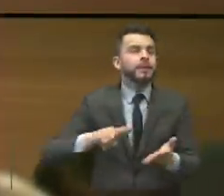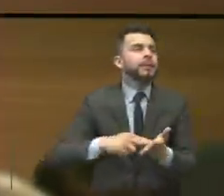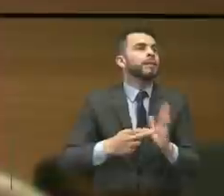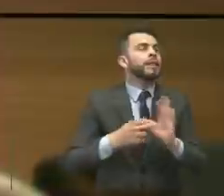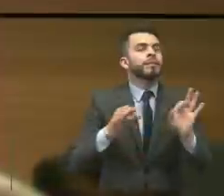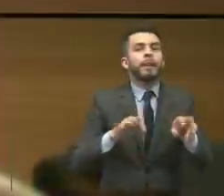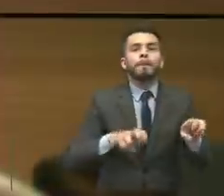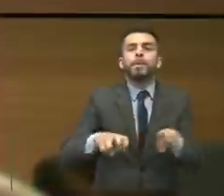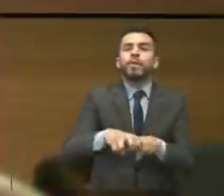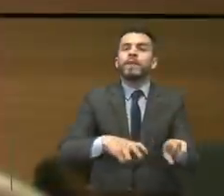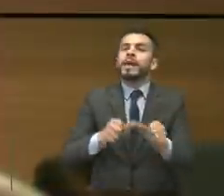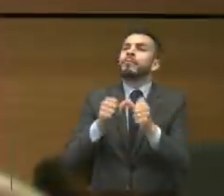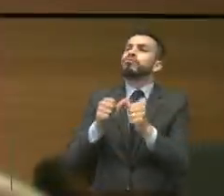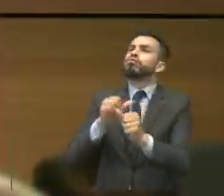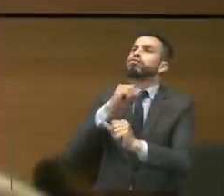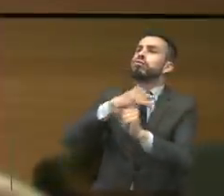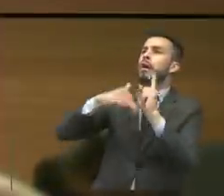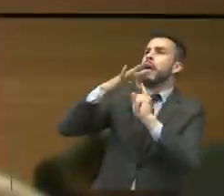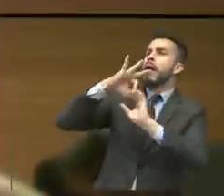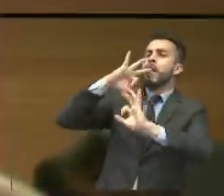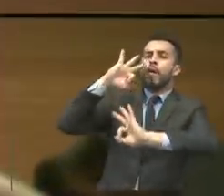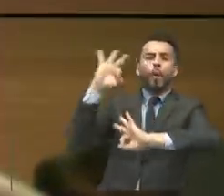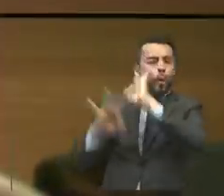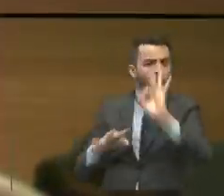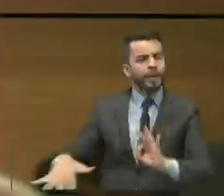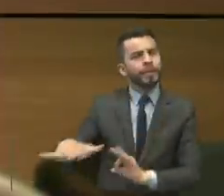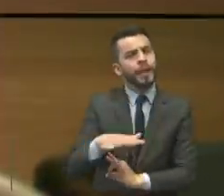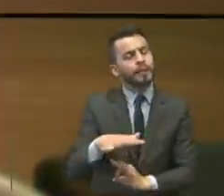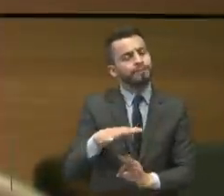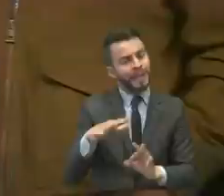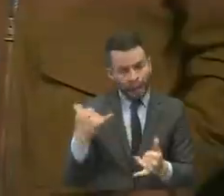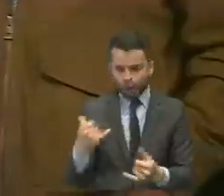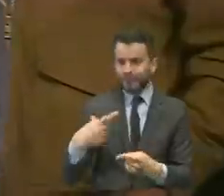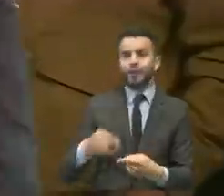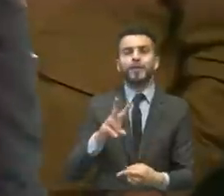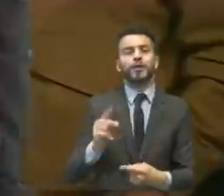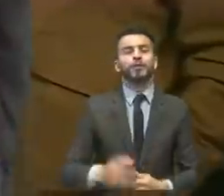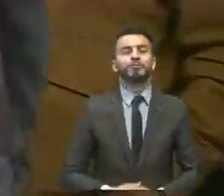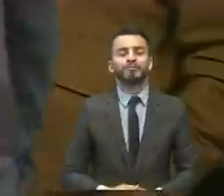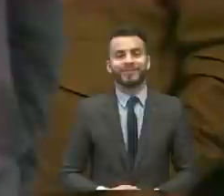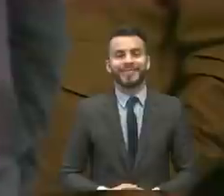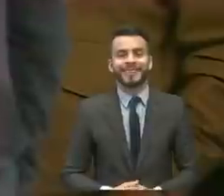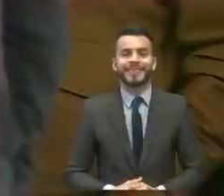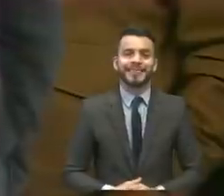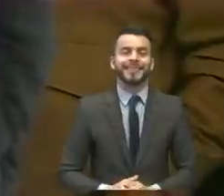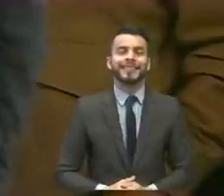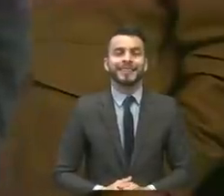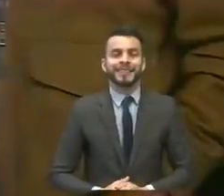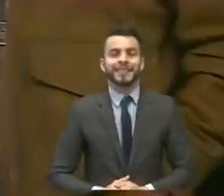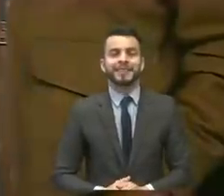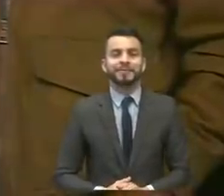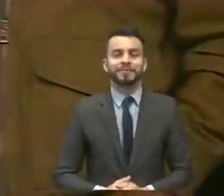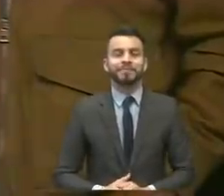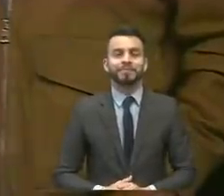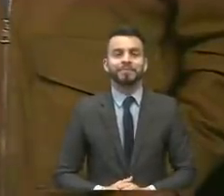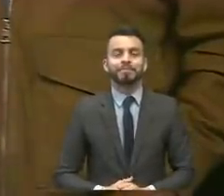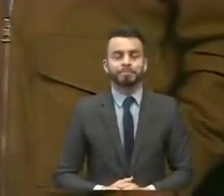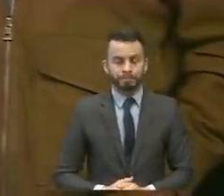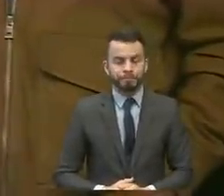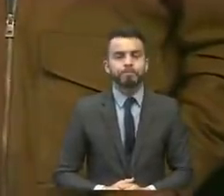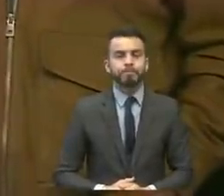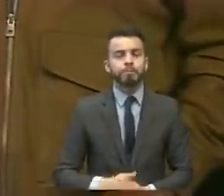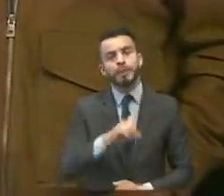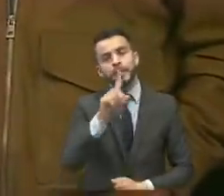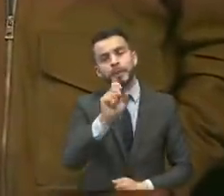y de la Bogotá del siglo XXI, el Corredor Verde Séptimo. Daniel Arias, de RCN Radio. Alcaldesa,